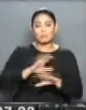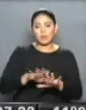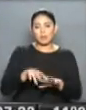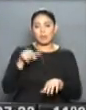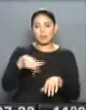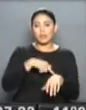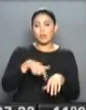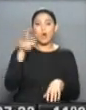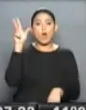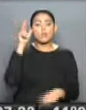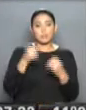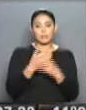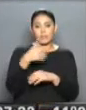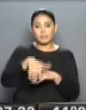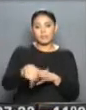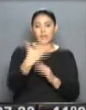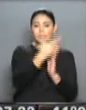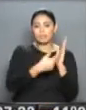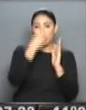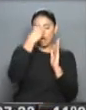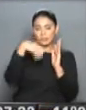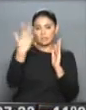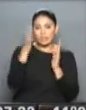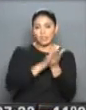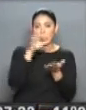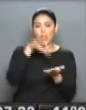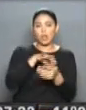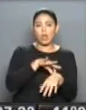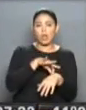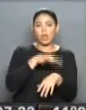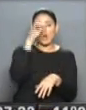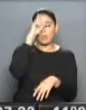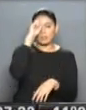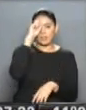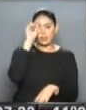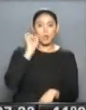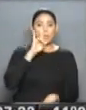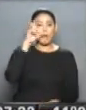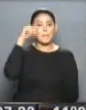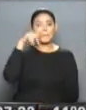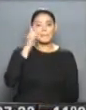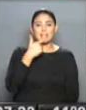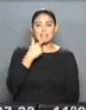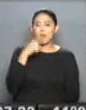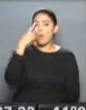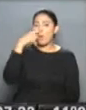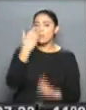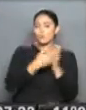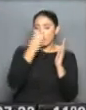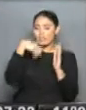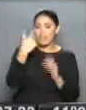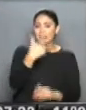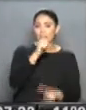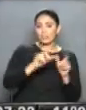8 de la mañana se dará a conocer información desde el Hospital Güemes de Aedo. La última información oficial, 3 muertos y